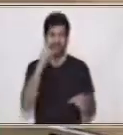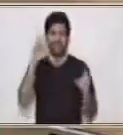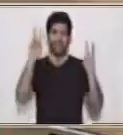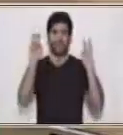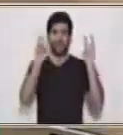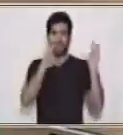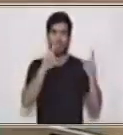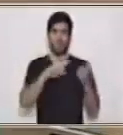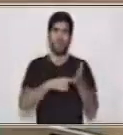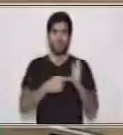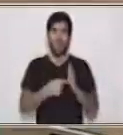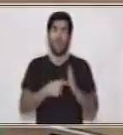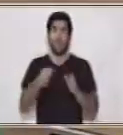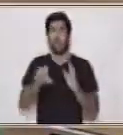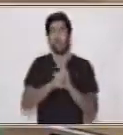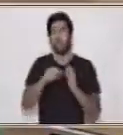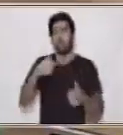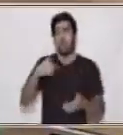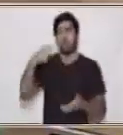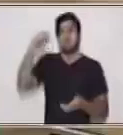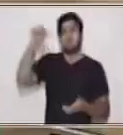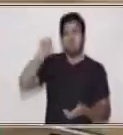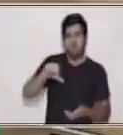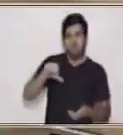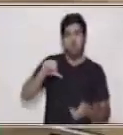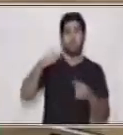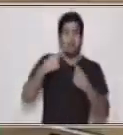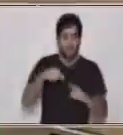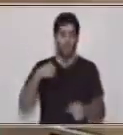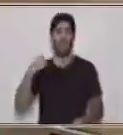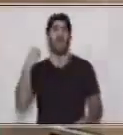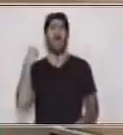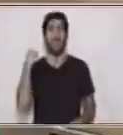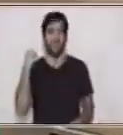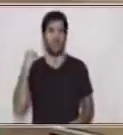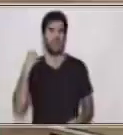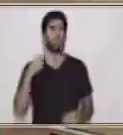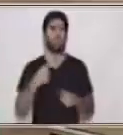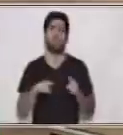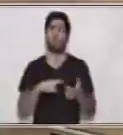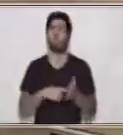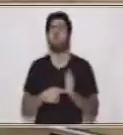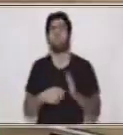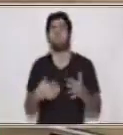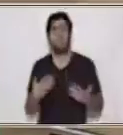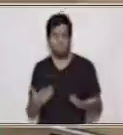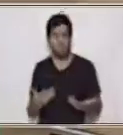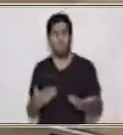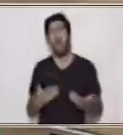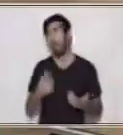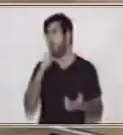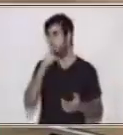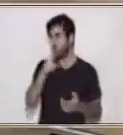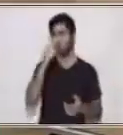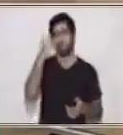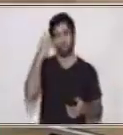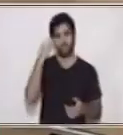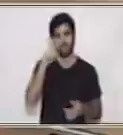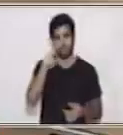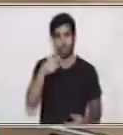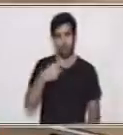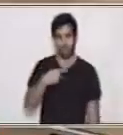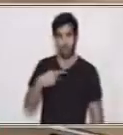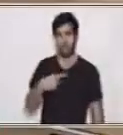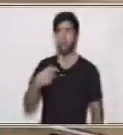una derrota bien ganada, ya estás contradiciendo. Y te apuesto que lo has utilizado en algún momento cuando has jugado.